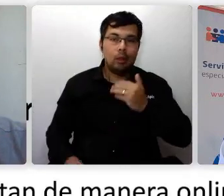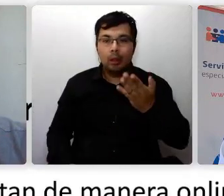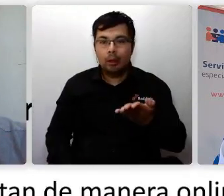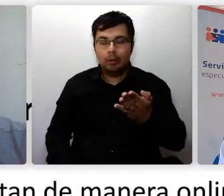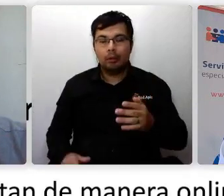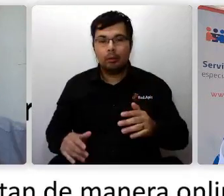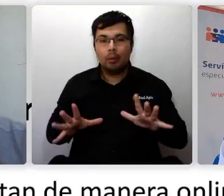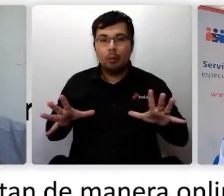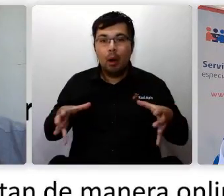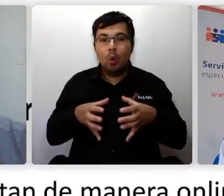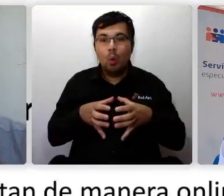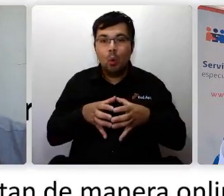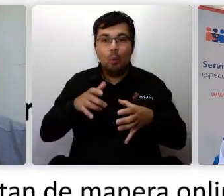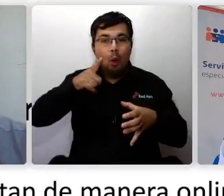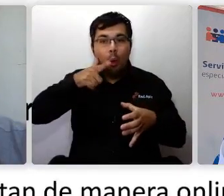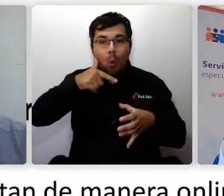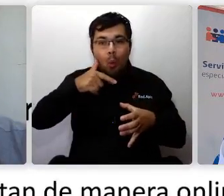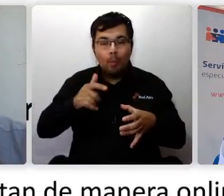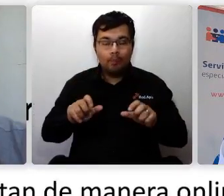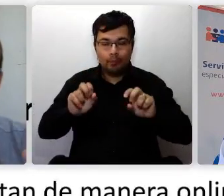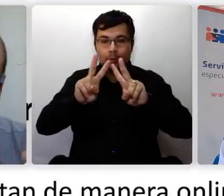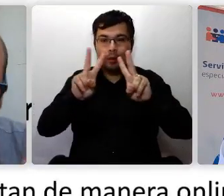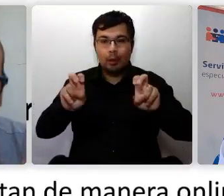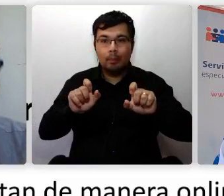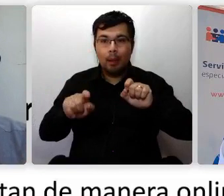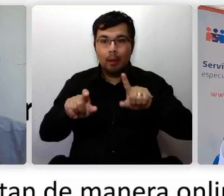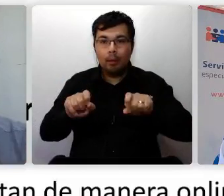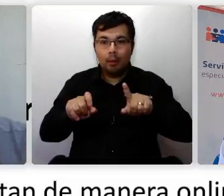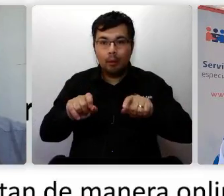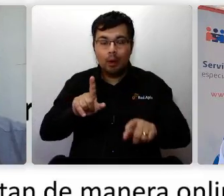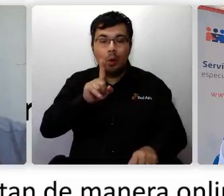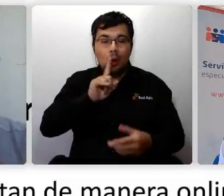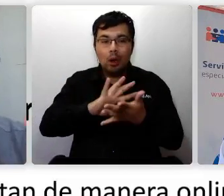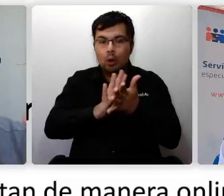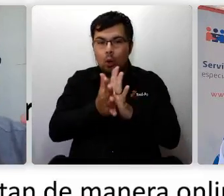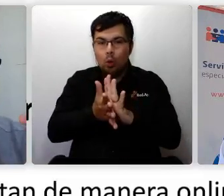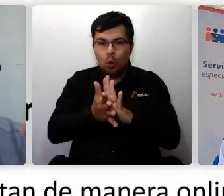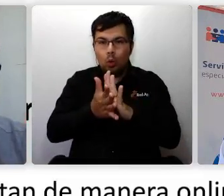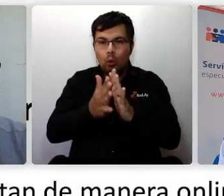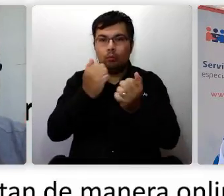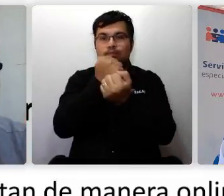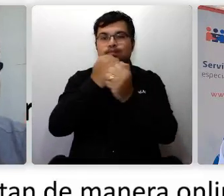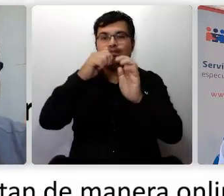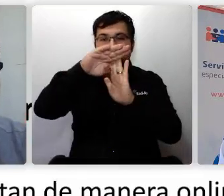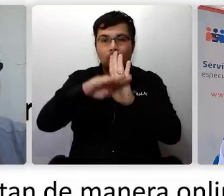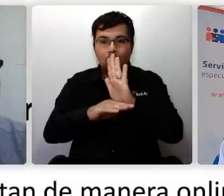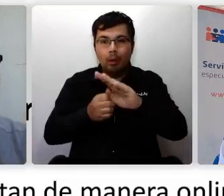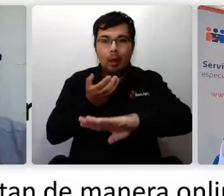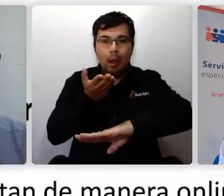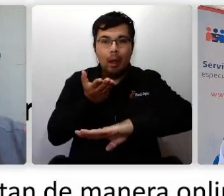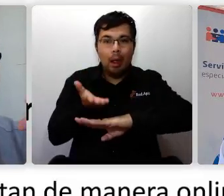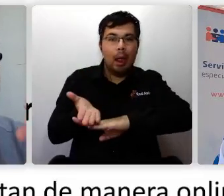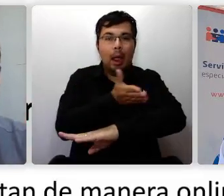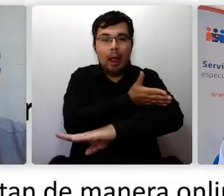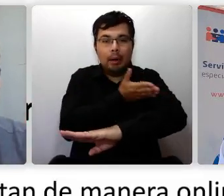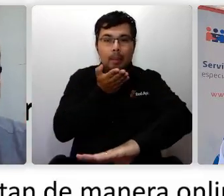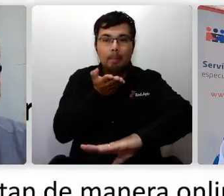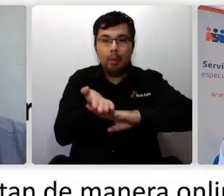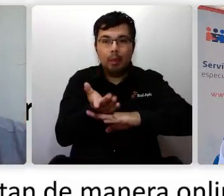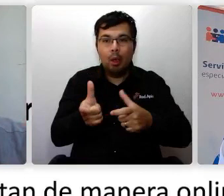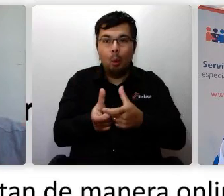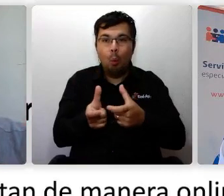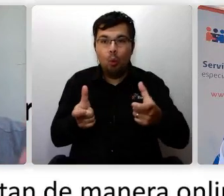de ejecutivos de la Defensoría tengan todo el antecedente, necesariamente hay que solicitar un ticket. Ahí